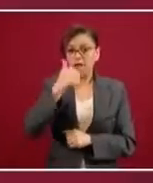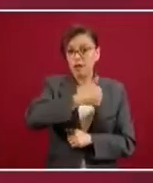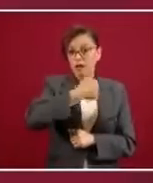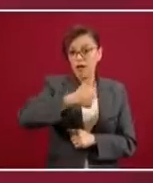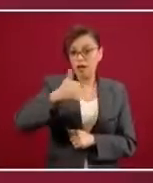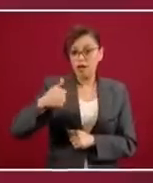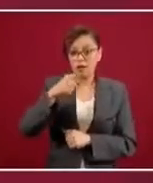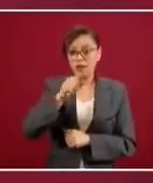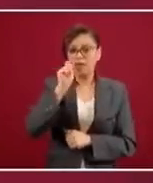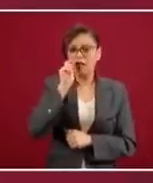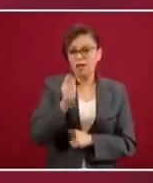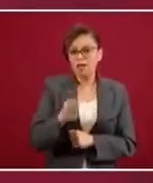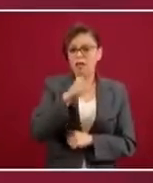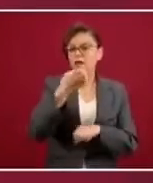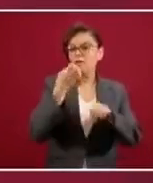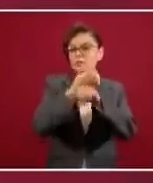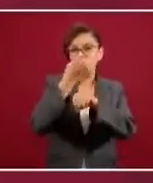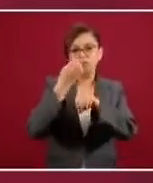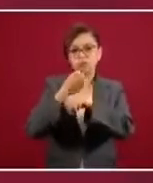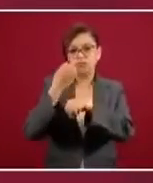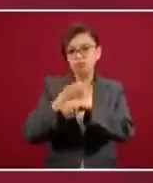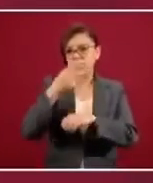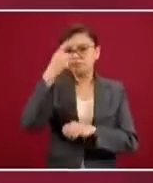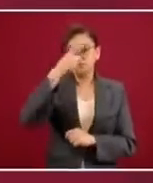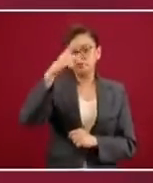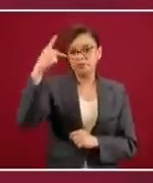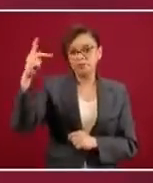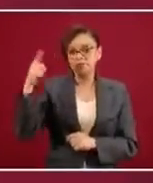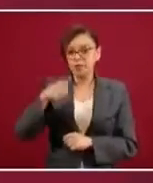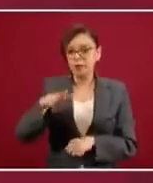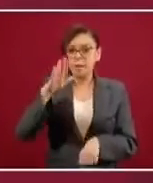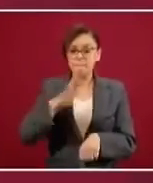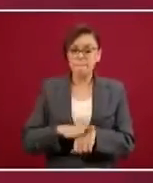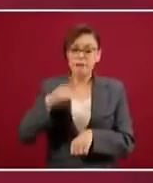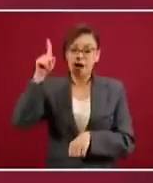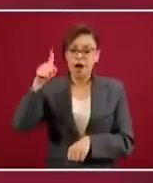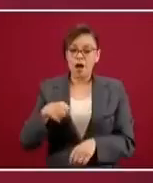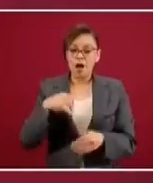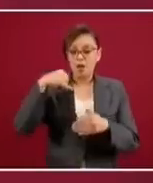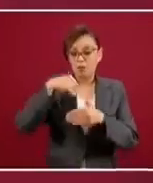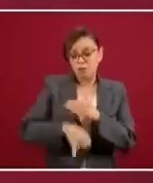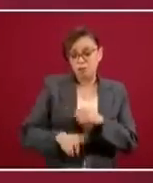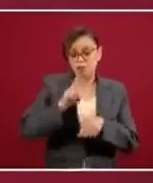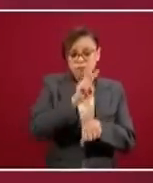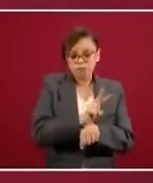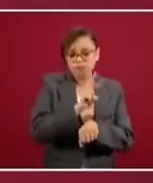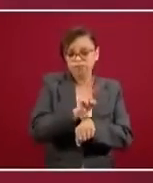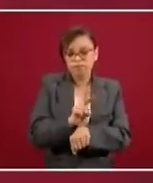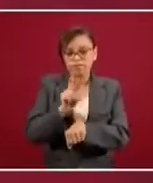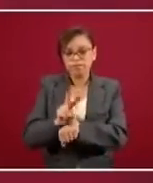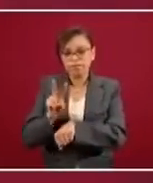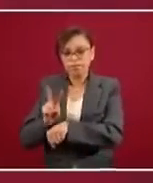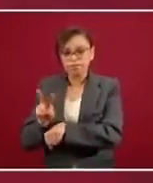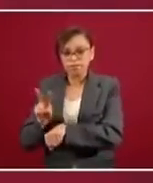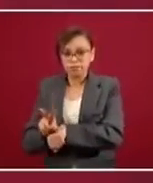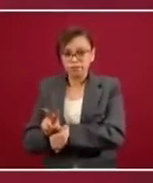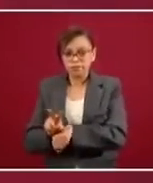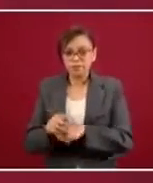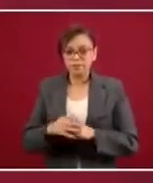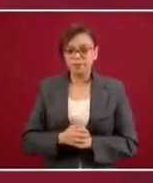mucho más específica los estados, que precisamente son los que están más al pendiente de las evoluciones, digamos, en lo